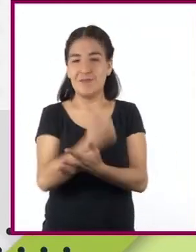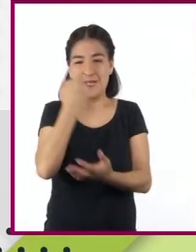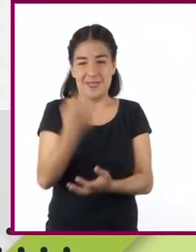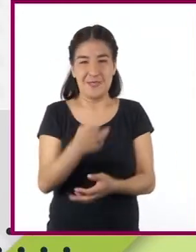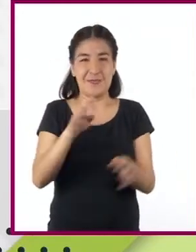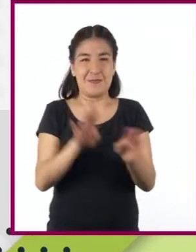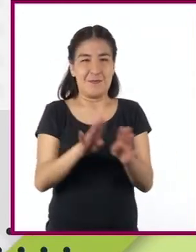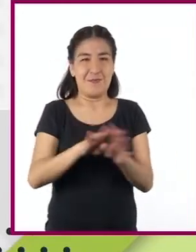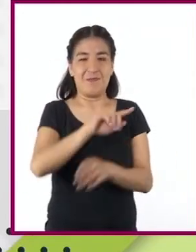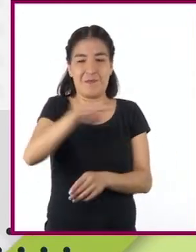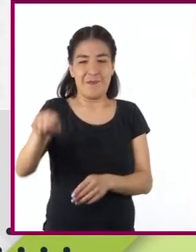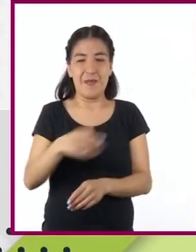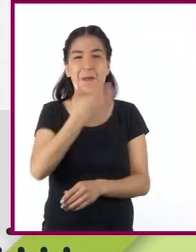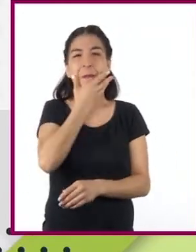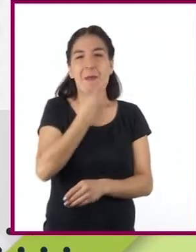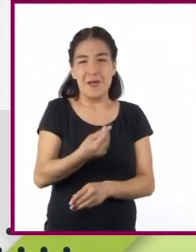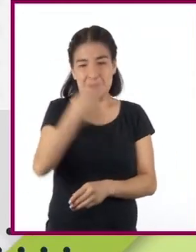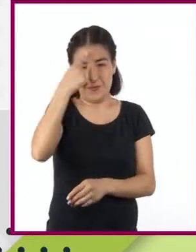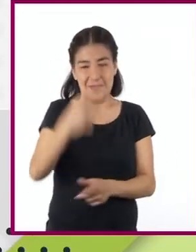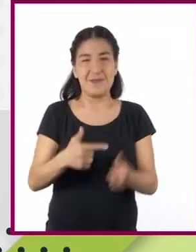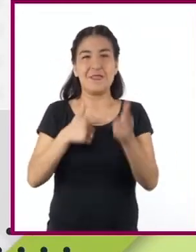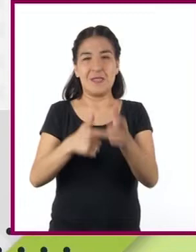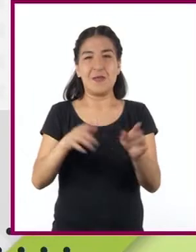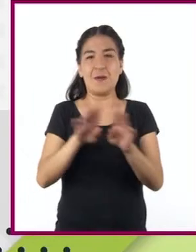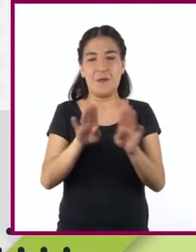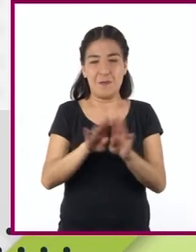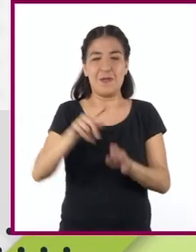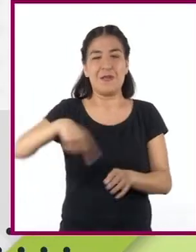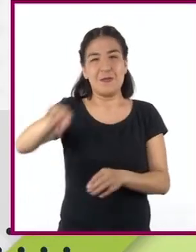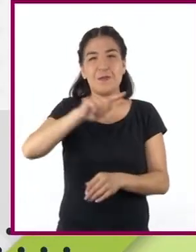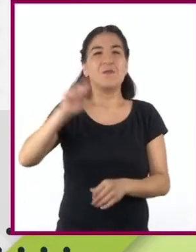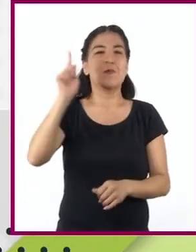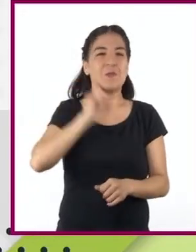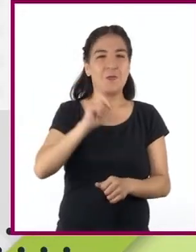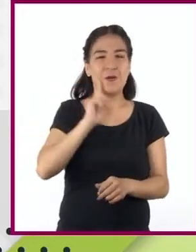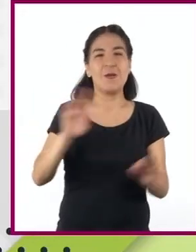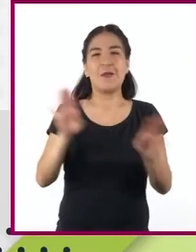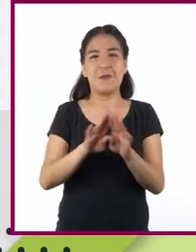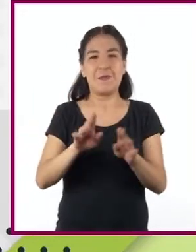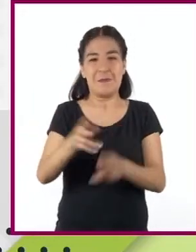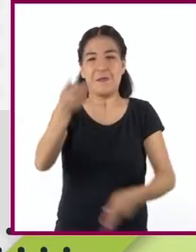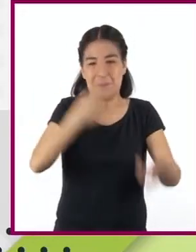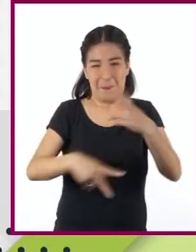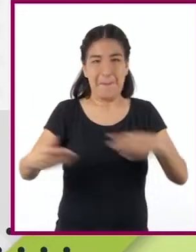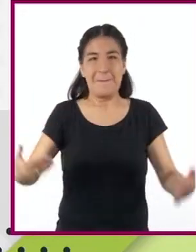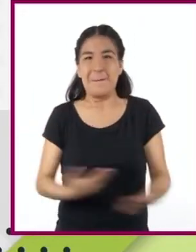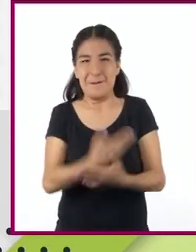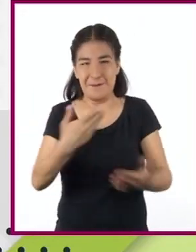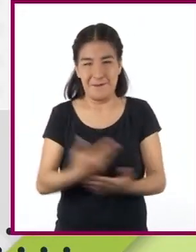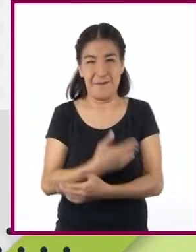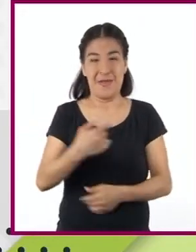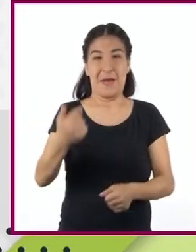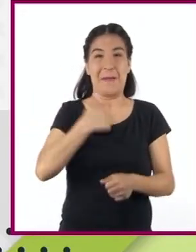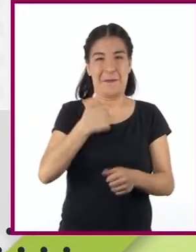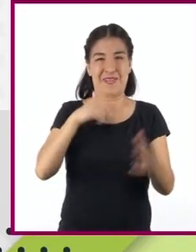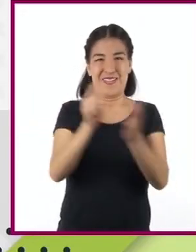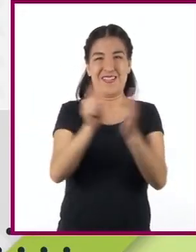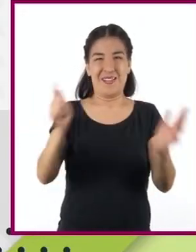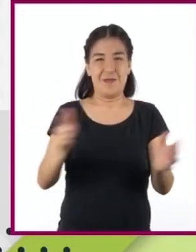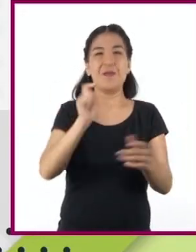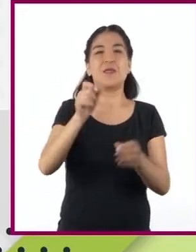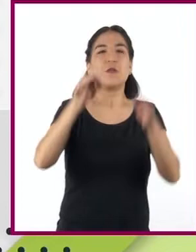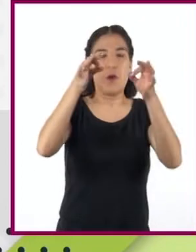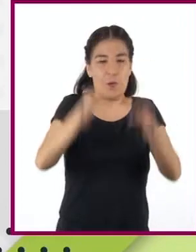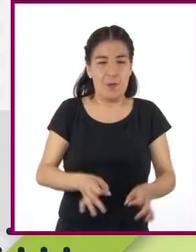los otros machos para aparearse con las hembras y tener más progenie. En mi libro sobre el origen de las